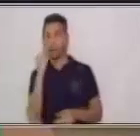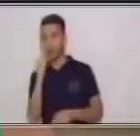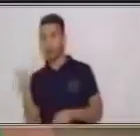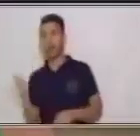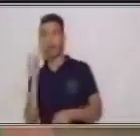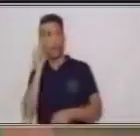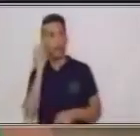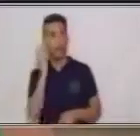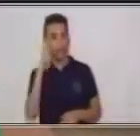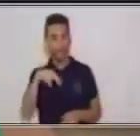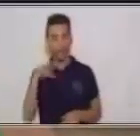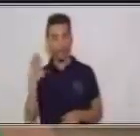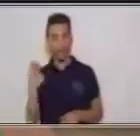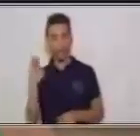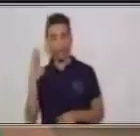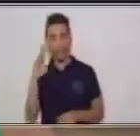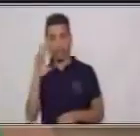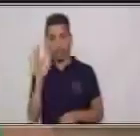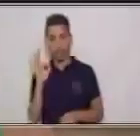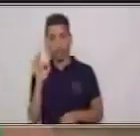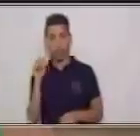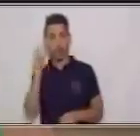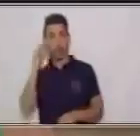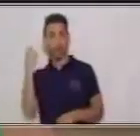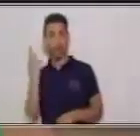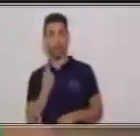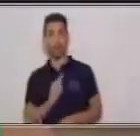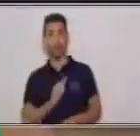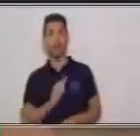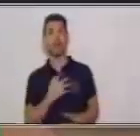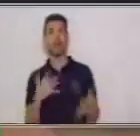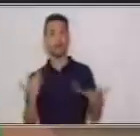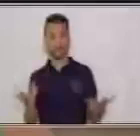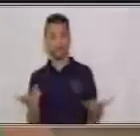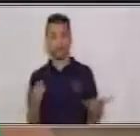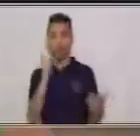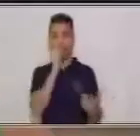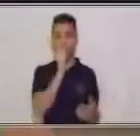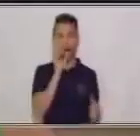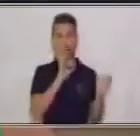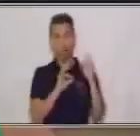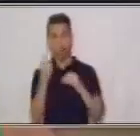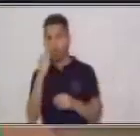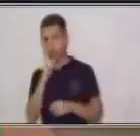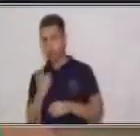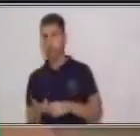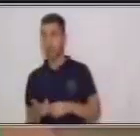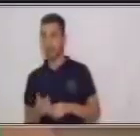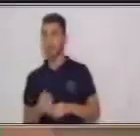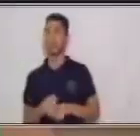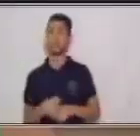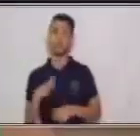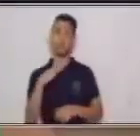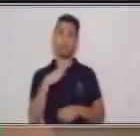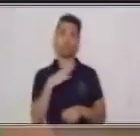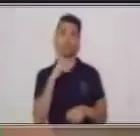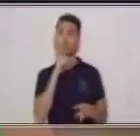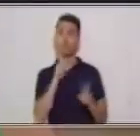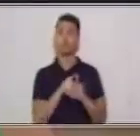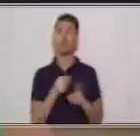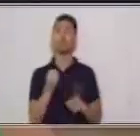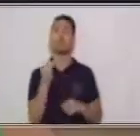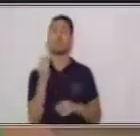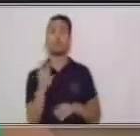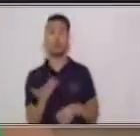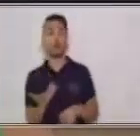masculino. Y el número es el que nos indica de cuántos elementos estamos hablando. Está en singular o en